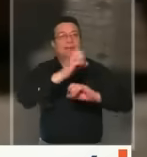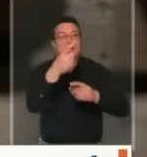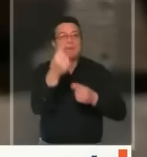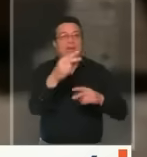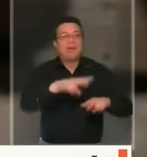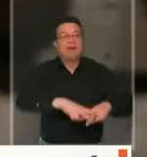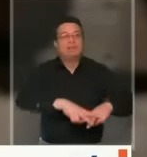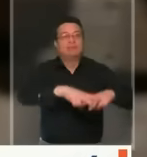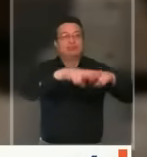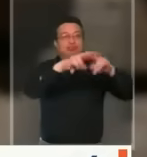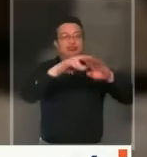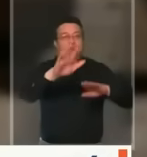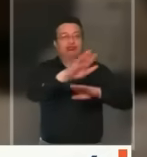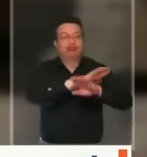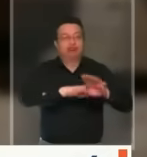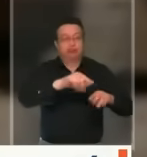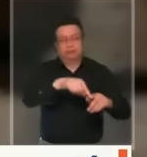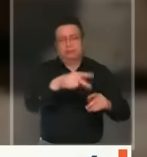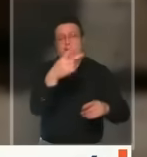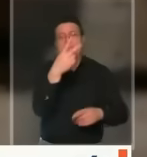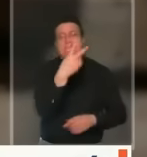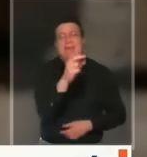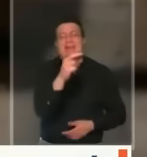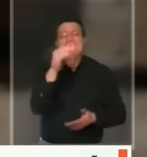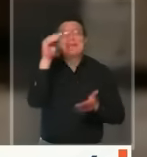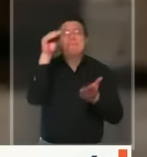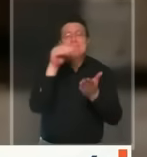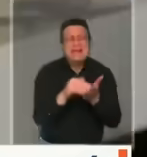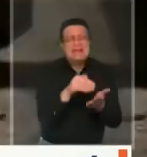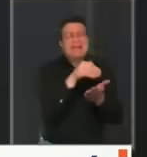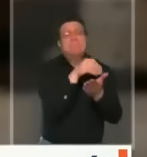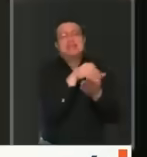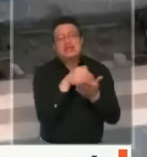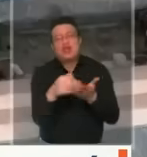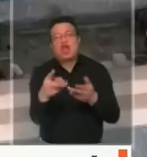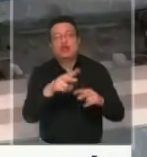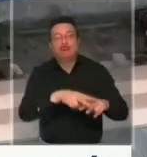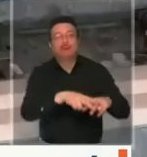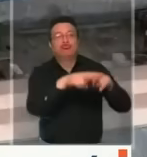donde se resguardaban más de 20 mil millones de pesos.